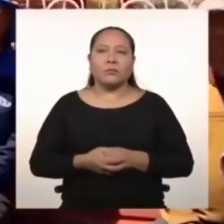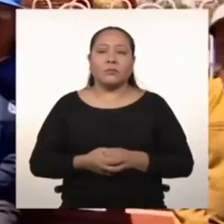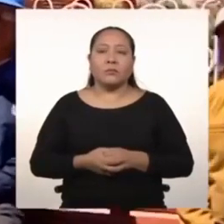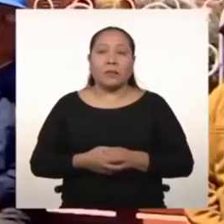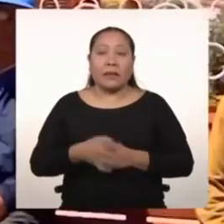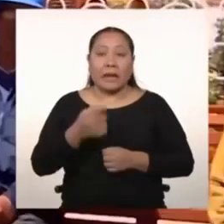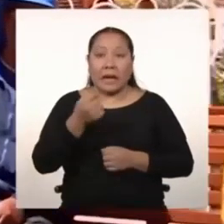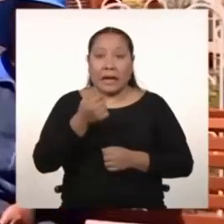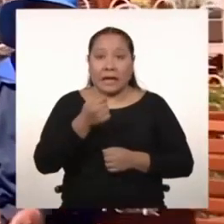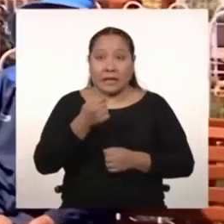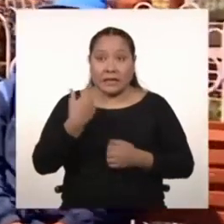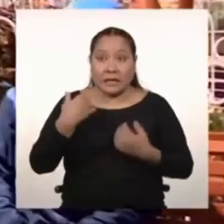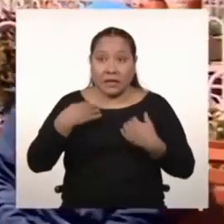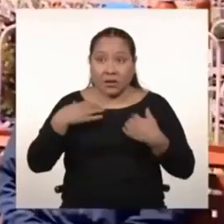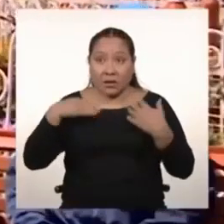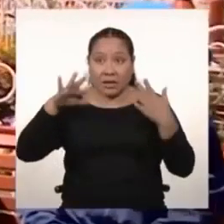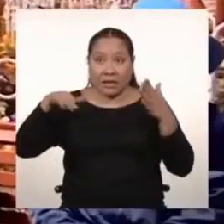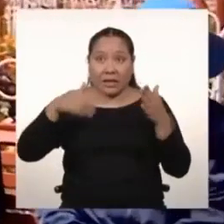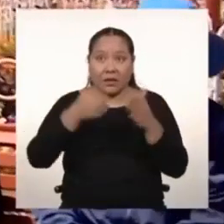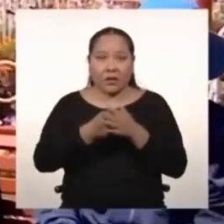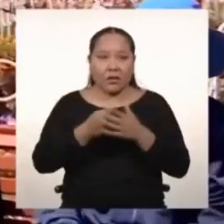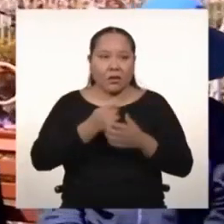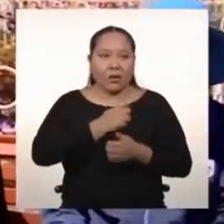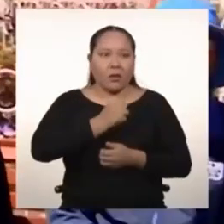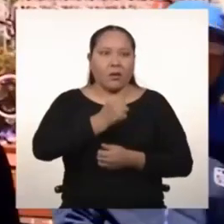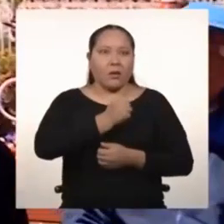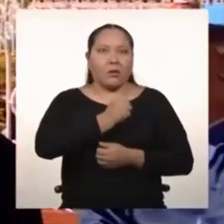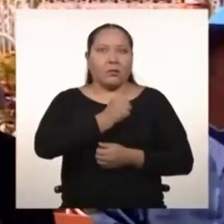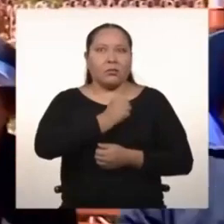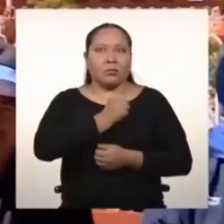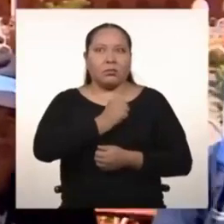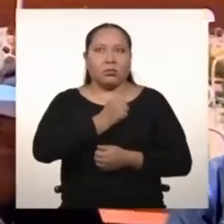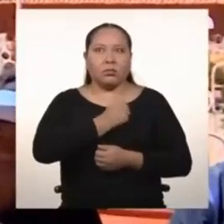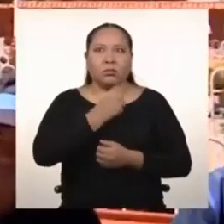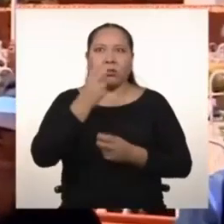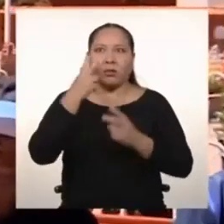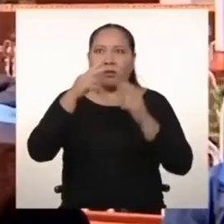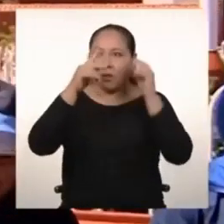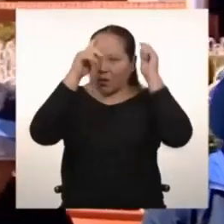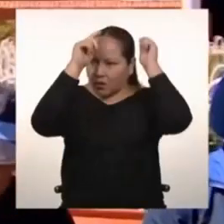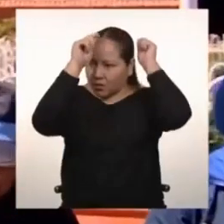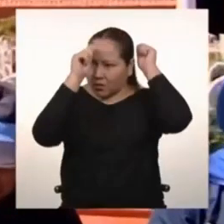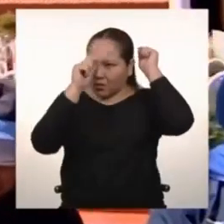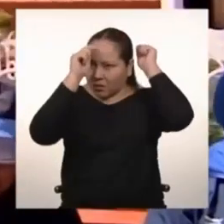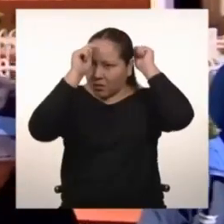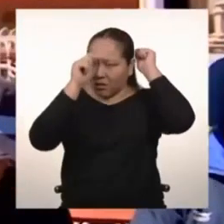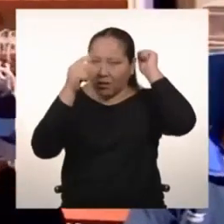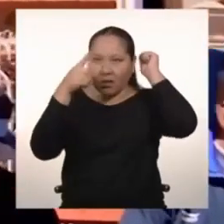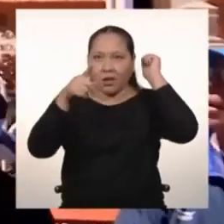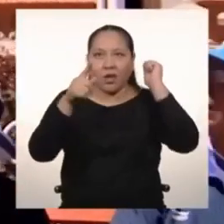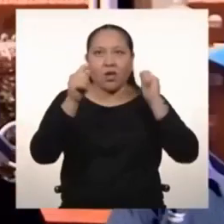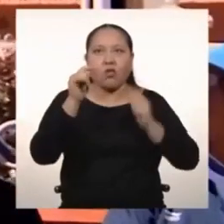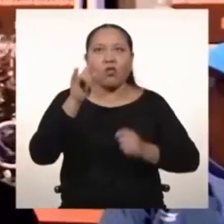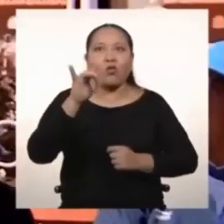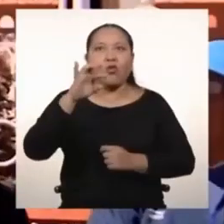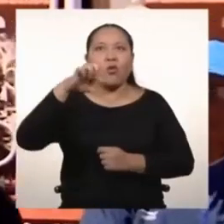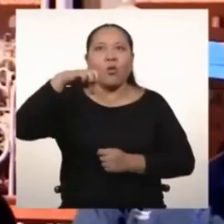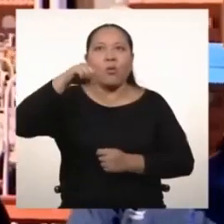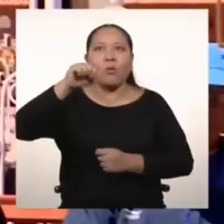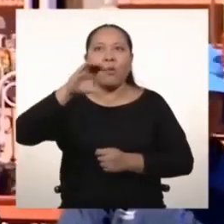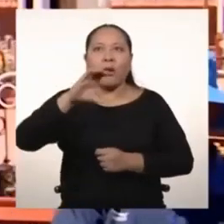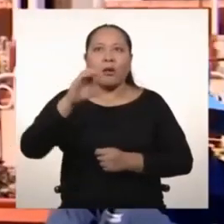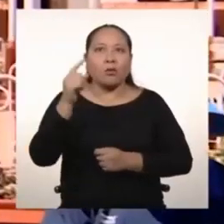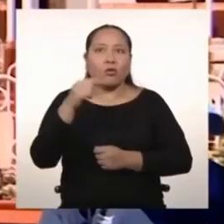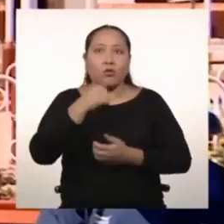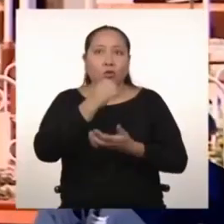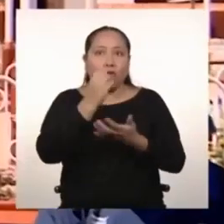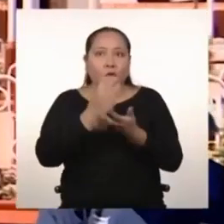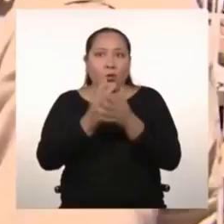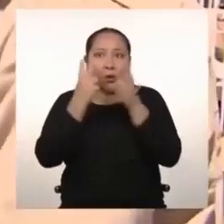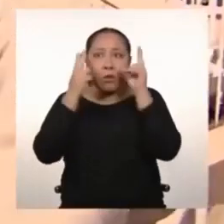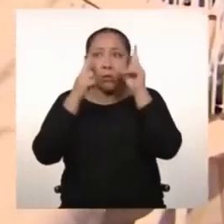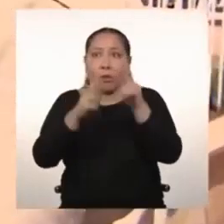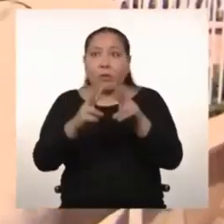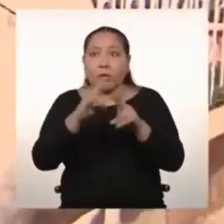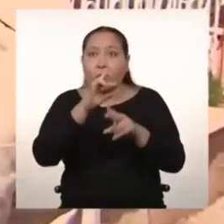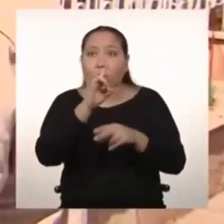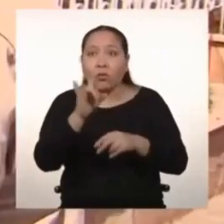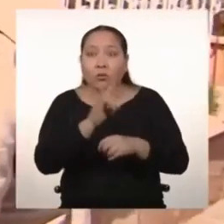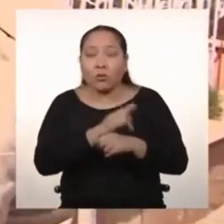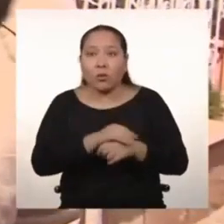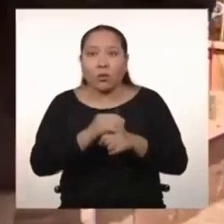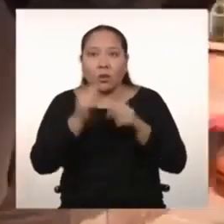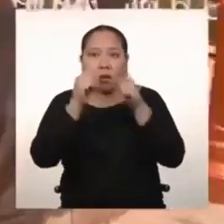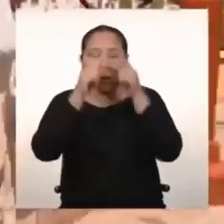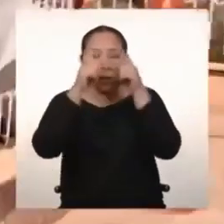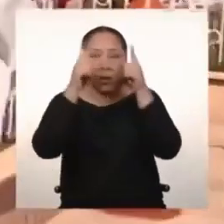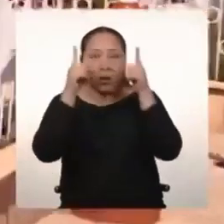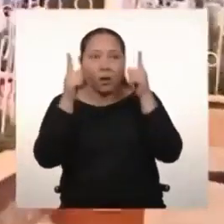Casi recién llegado, mi corazón se sobresalta al ver el tradicional gorro de Túpac Amaru. Nunca lo había visto usarse. Grande fue